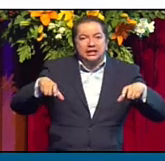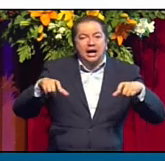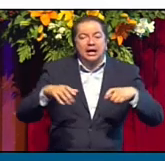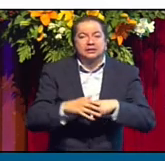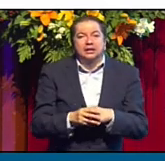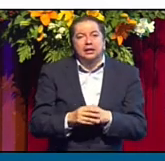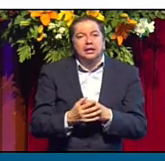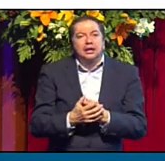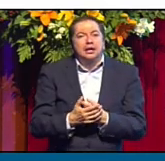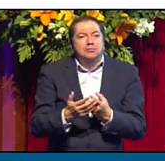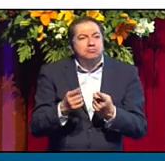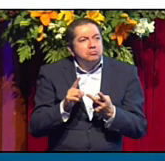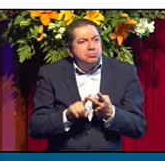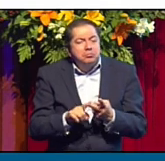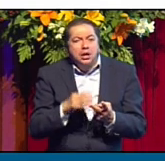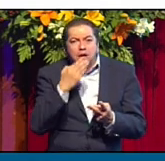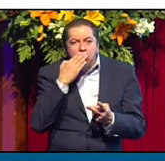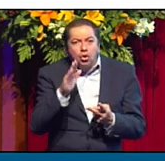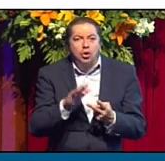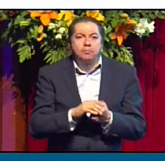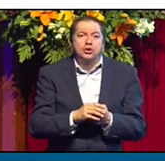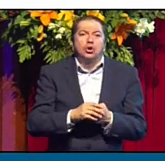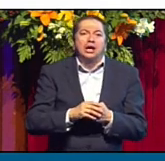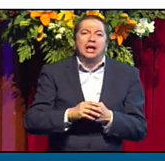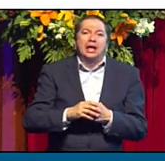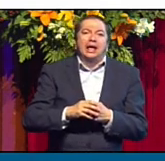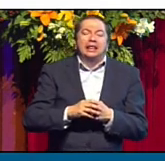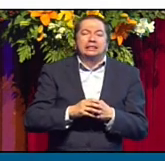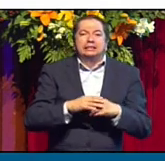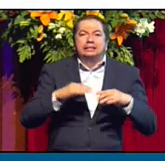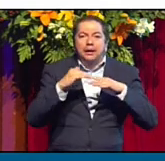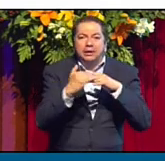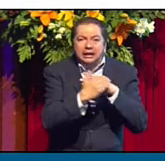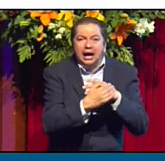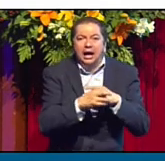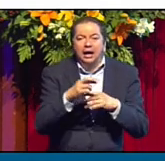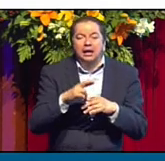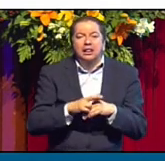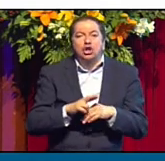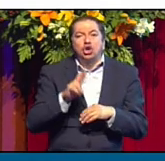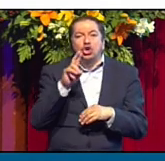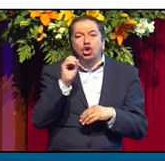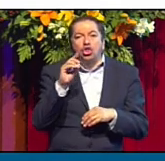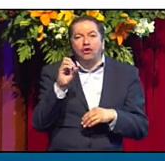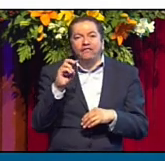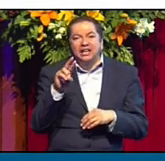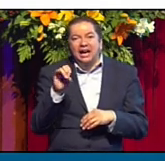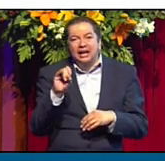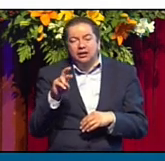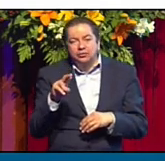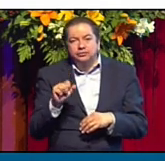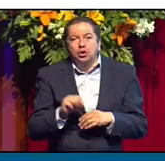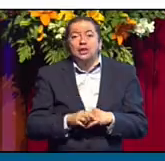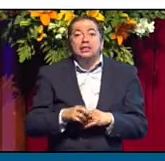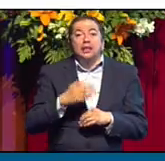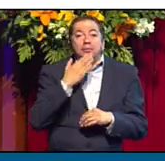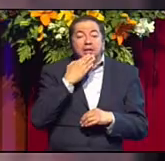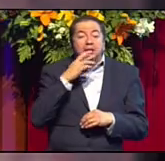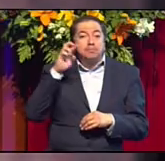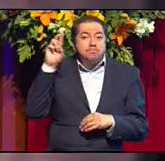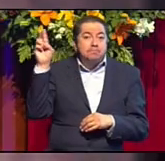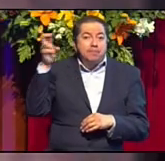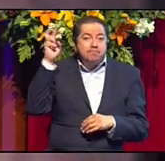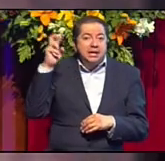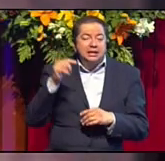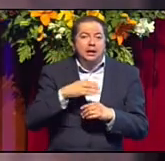Gabriela Mistral, mejoramiento del terminal rodoviario, programas de conservación de parque urbano en La Pampilla. Me detengo en este último.